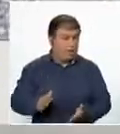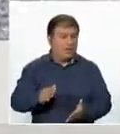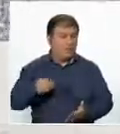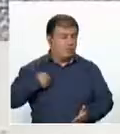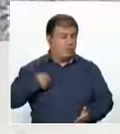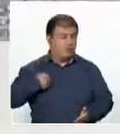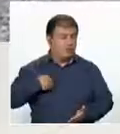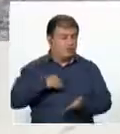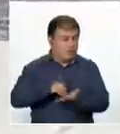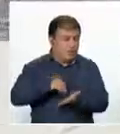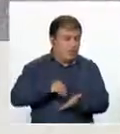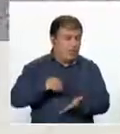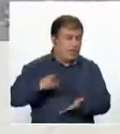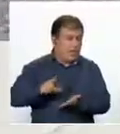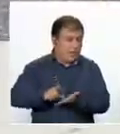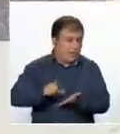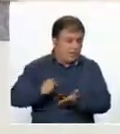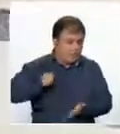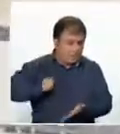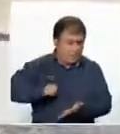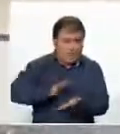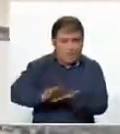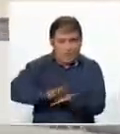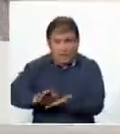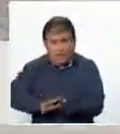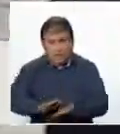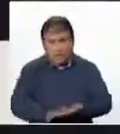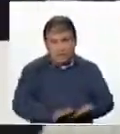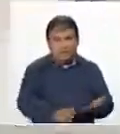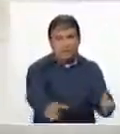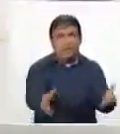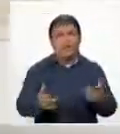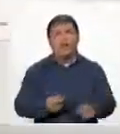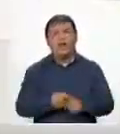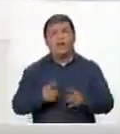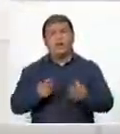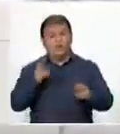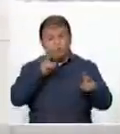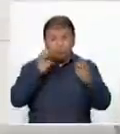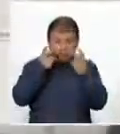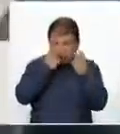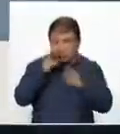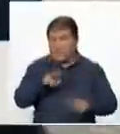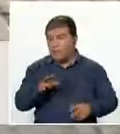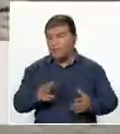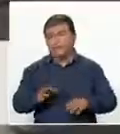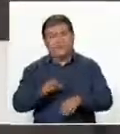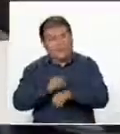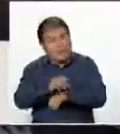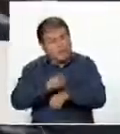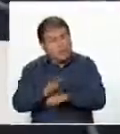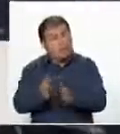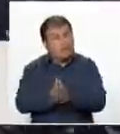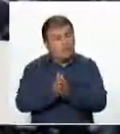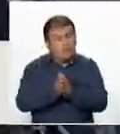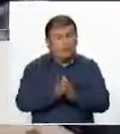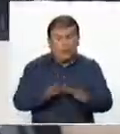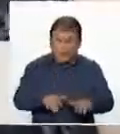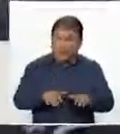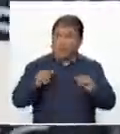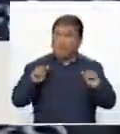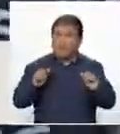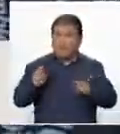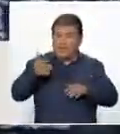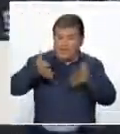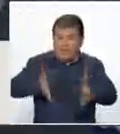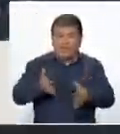municipalidad y cuatro heridos de bala. Hay muchos curiosos en la zona, naturalmente la recomendación siempre es que se retiren, que dejen a